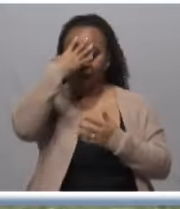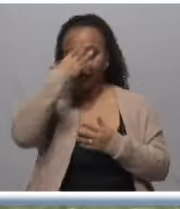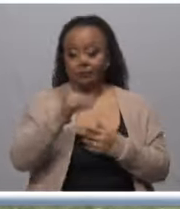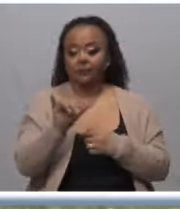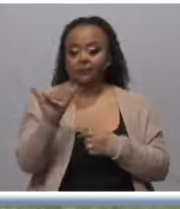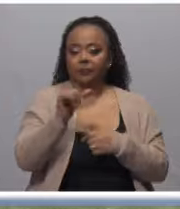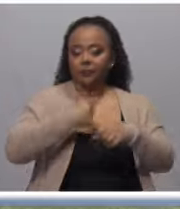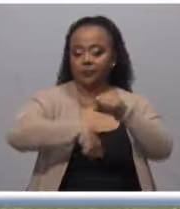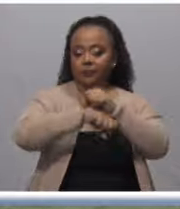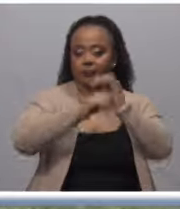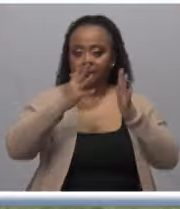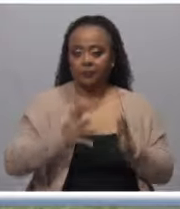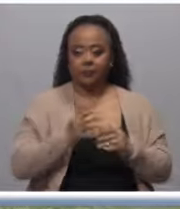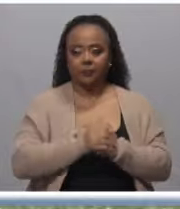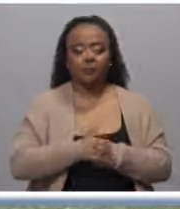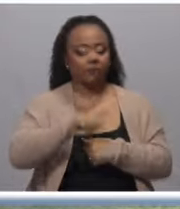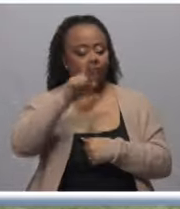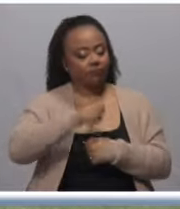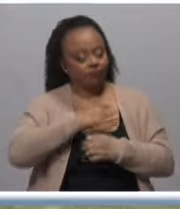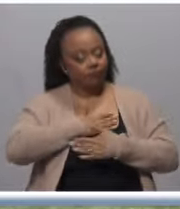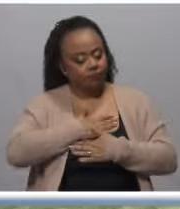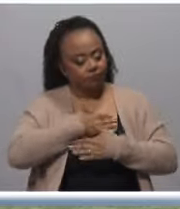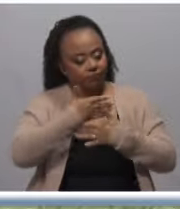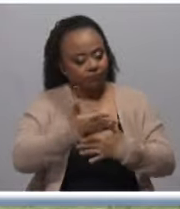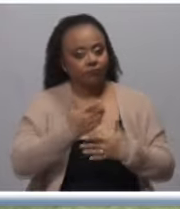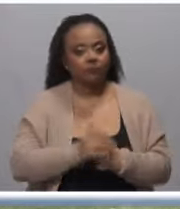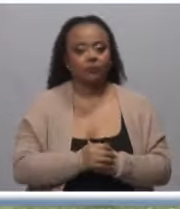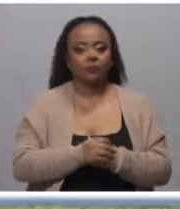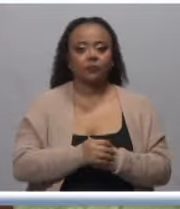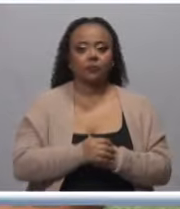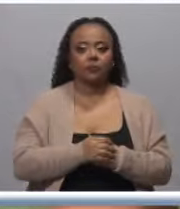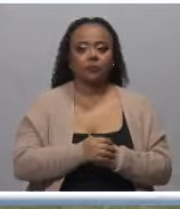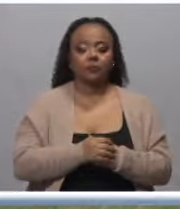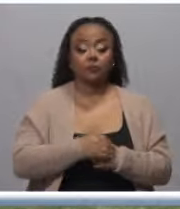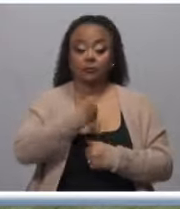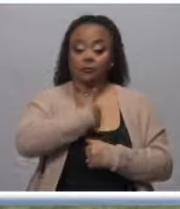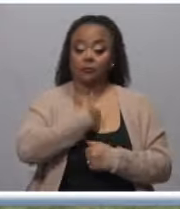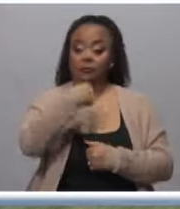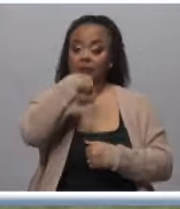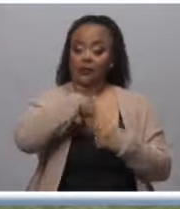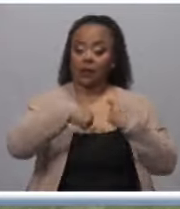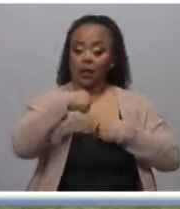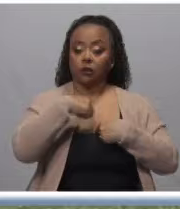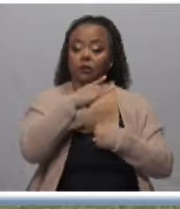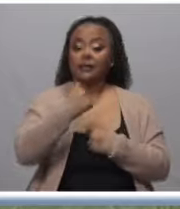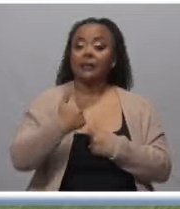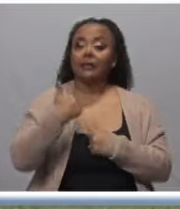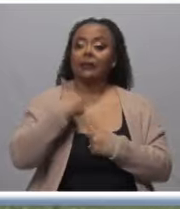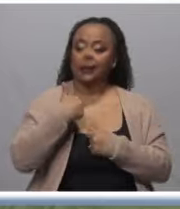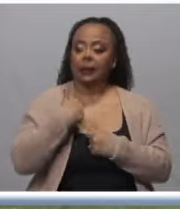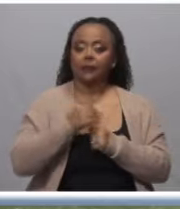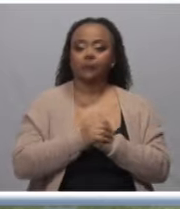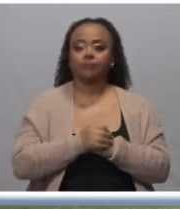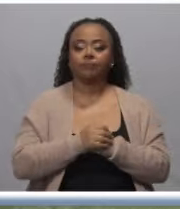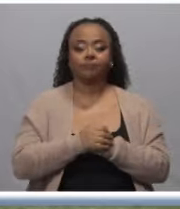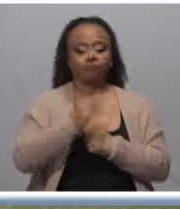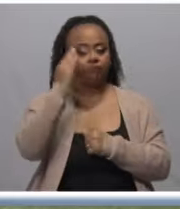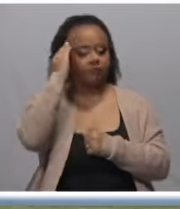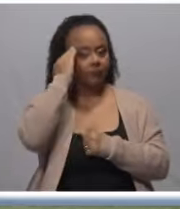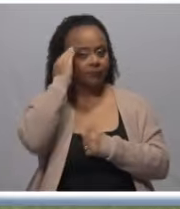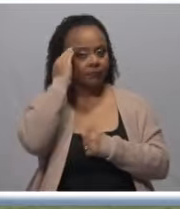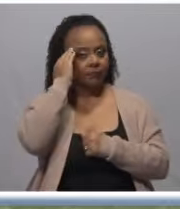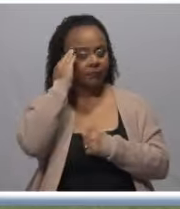también los futbolistas deberían de poner de su parte ser autocríticos y tener en cuenta que vestir la camiseta